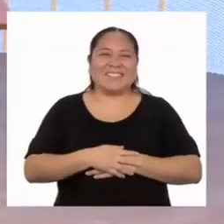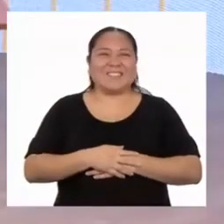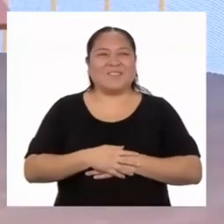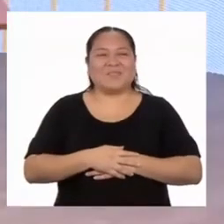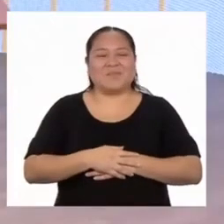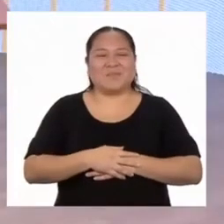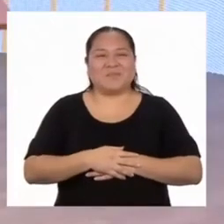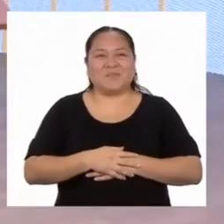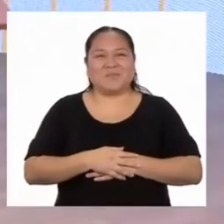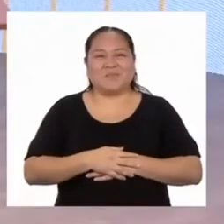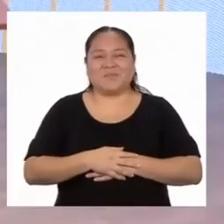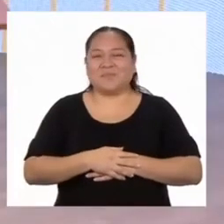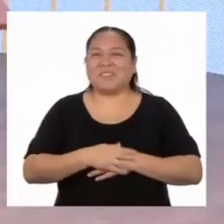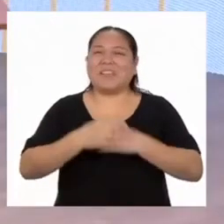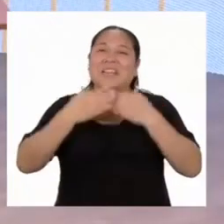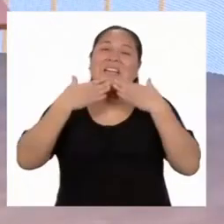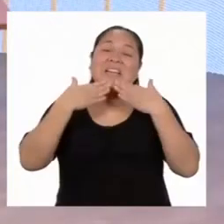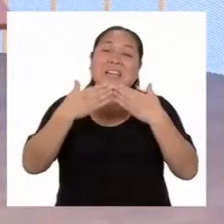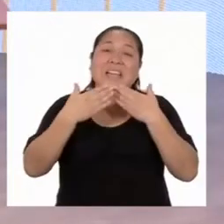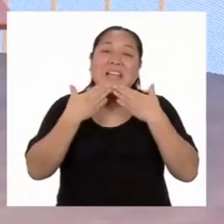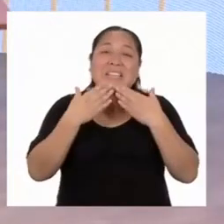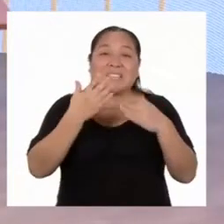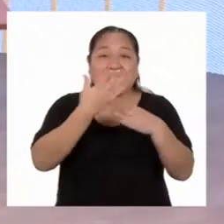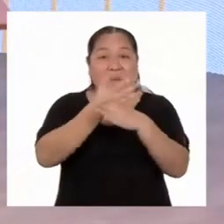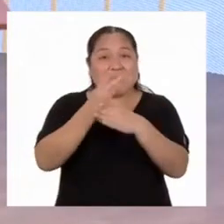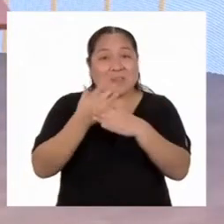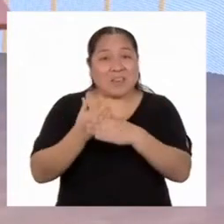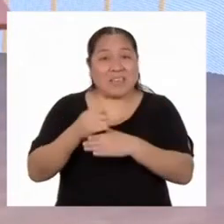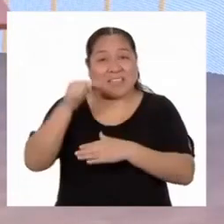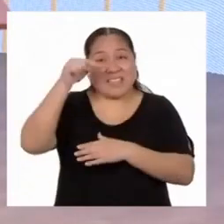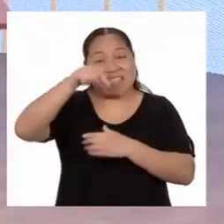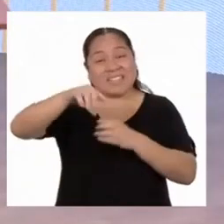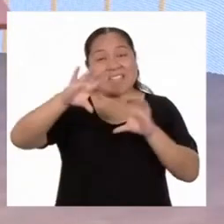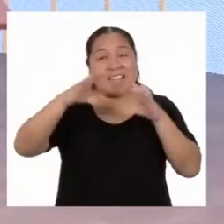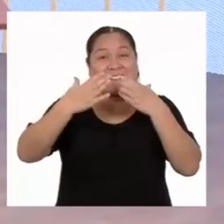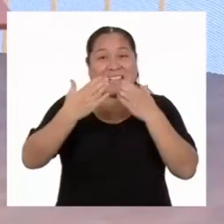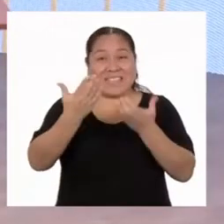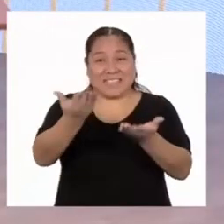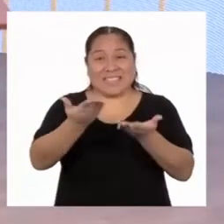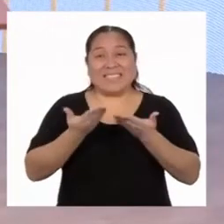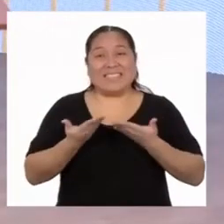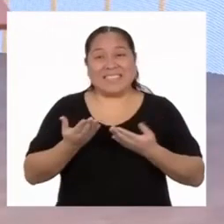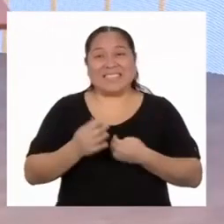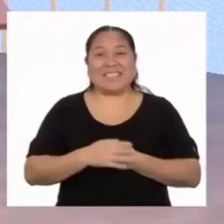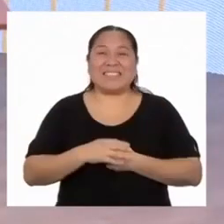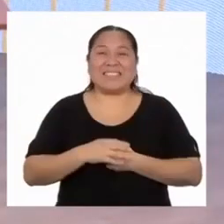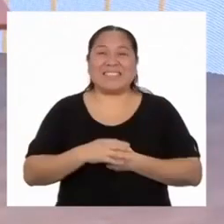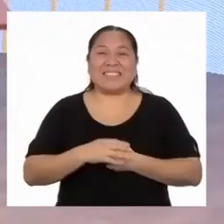Gracias por compartir esta clase con nosotros. ¡Hasta la próxima!